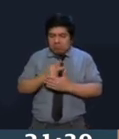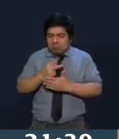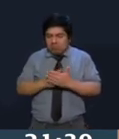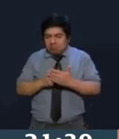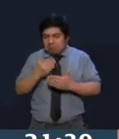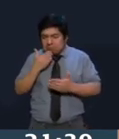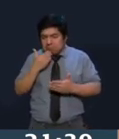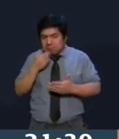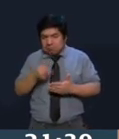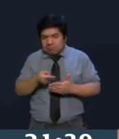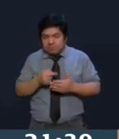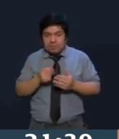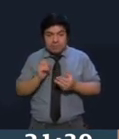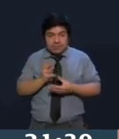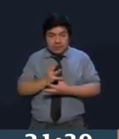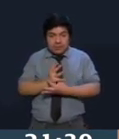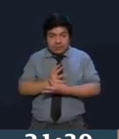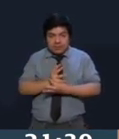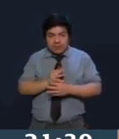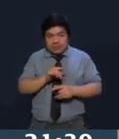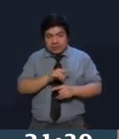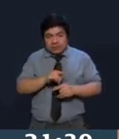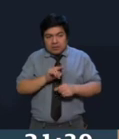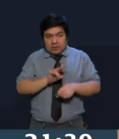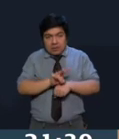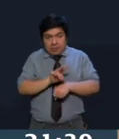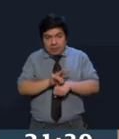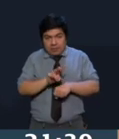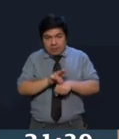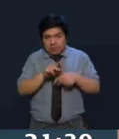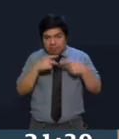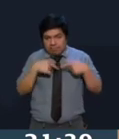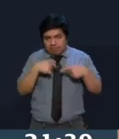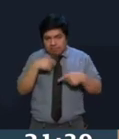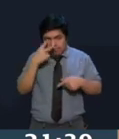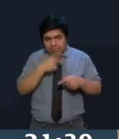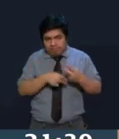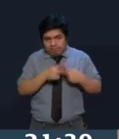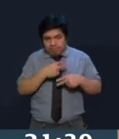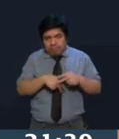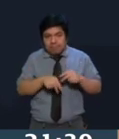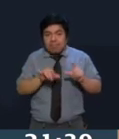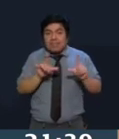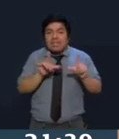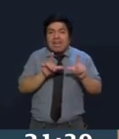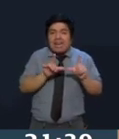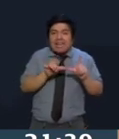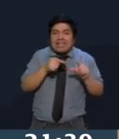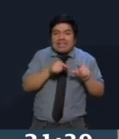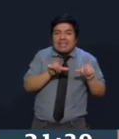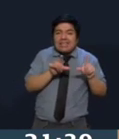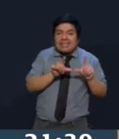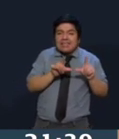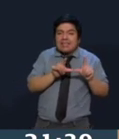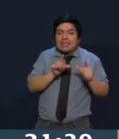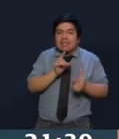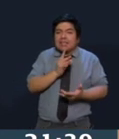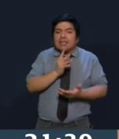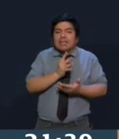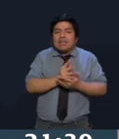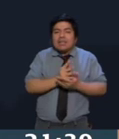que decirlo, donde se le entrega a los ciudadanos venezolanos que son repatriados una tarjeta para